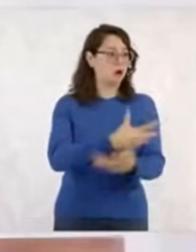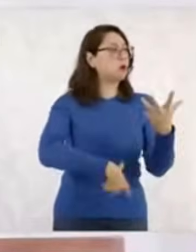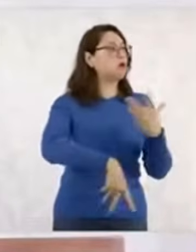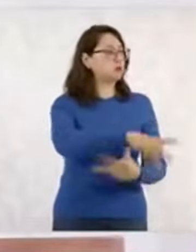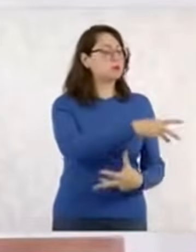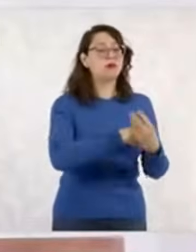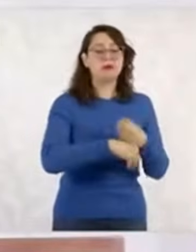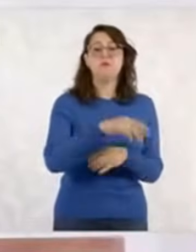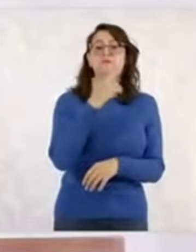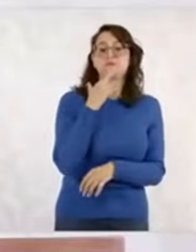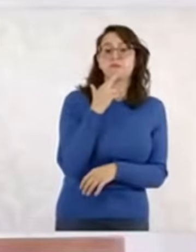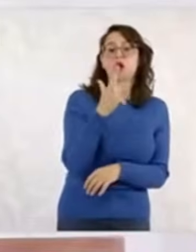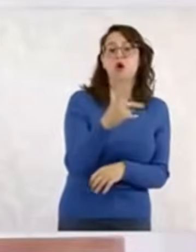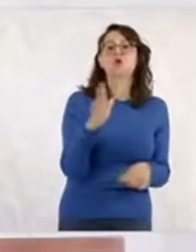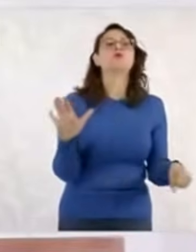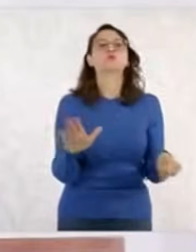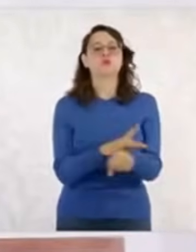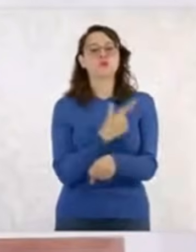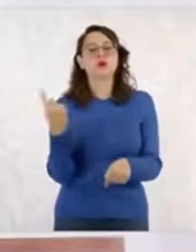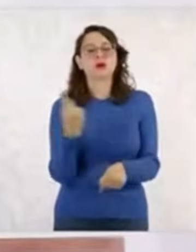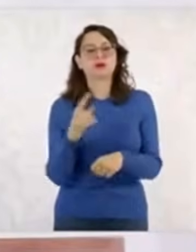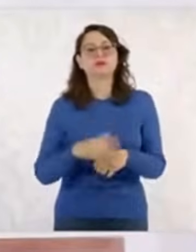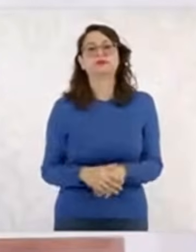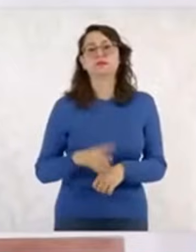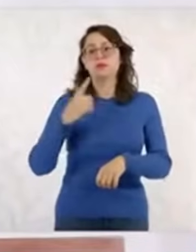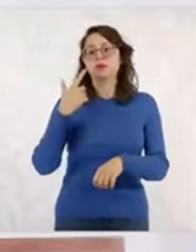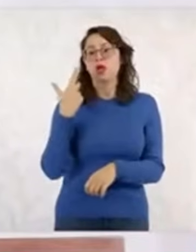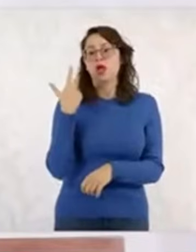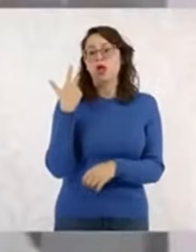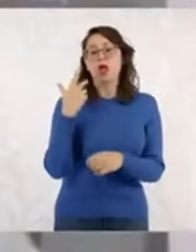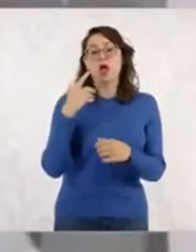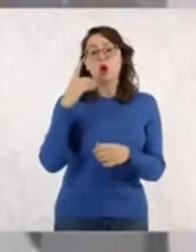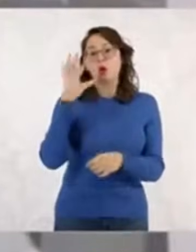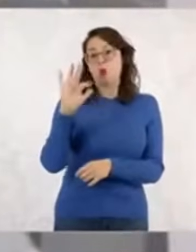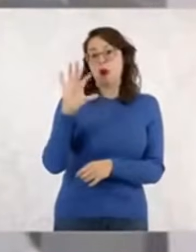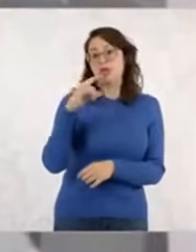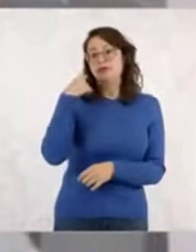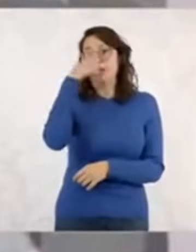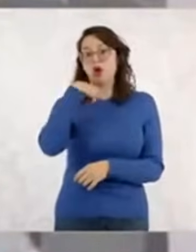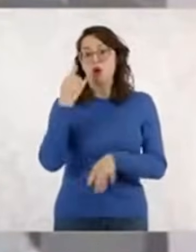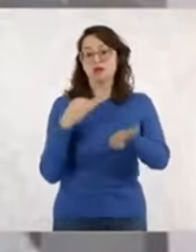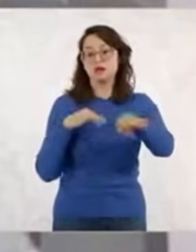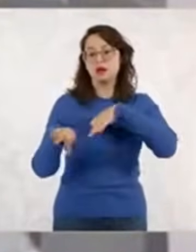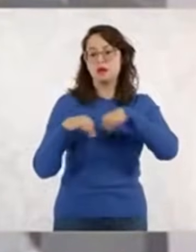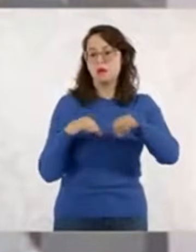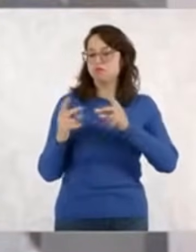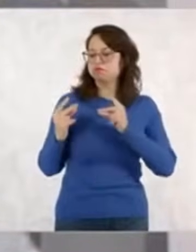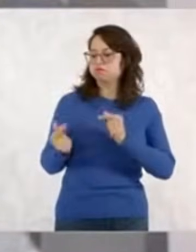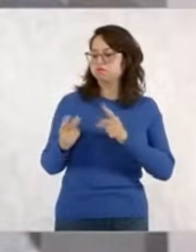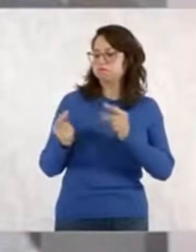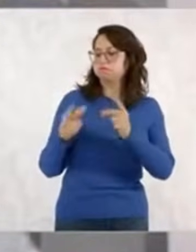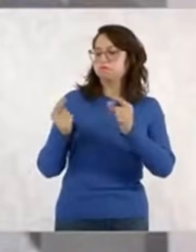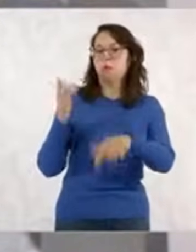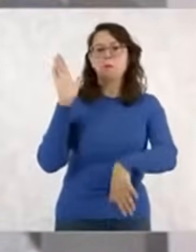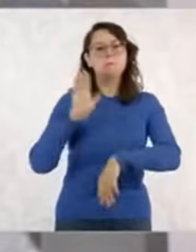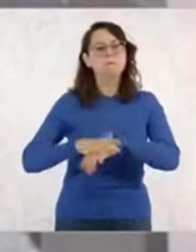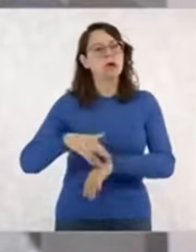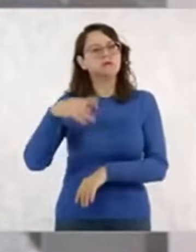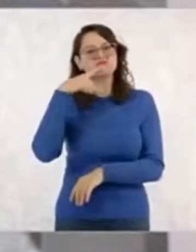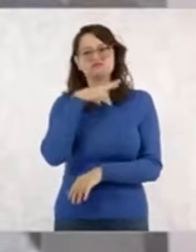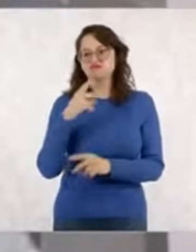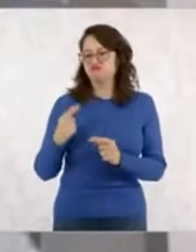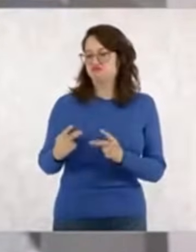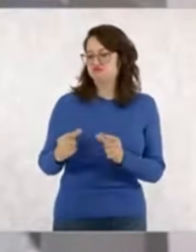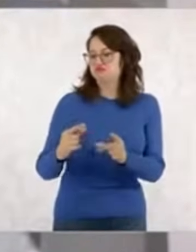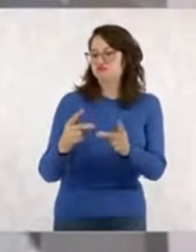de la jornada produce aumentos en la productividad, fortalece la cohesión social en los países en donde es instrumentada,